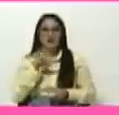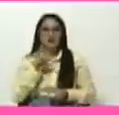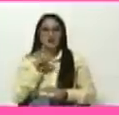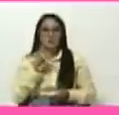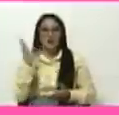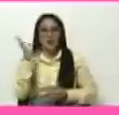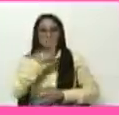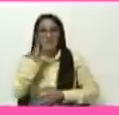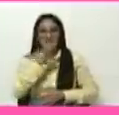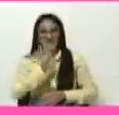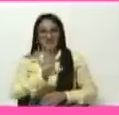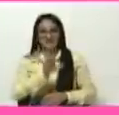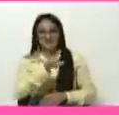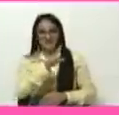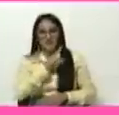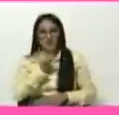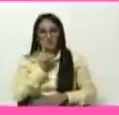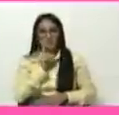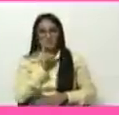Peste.